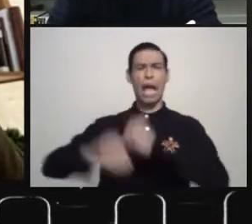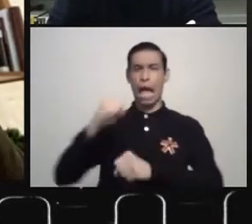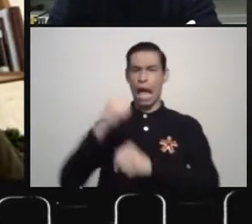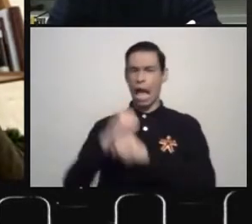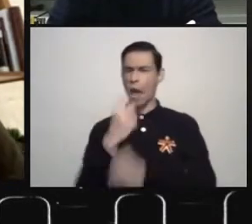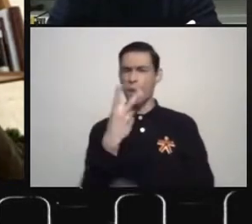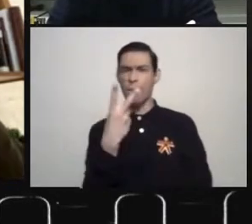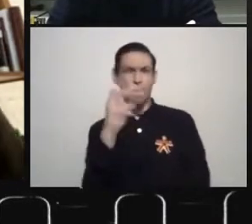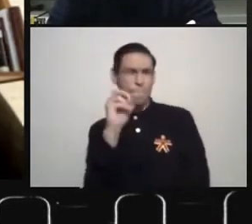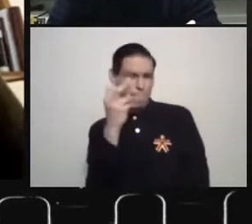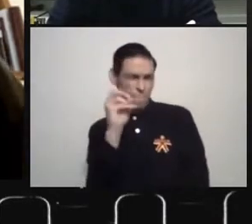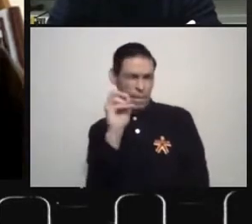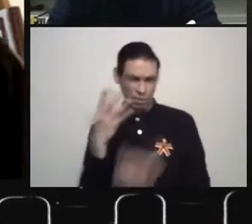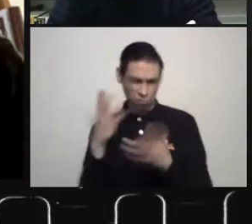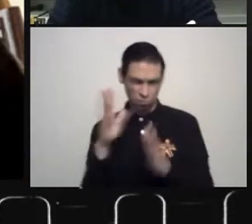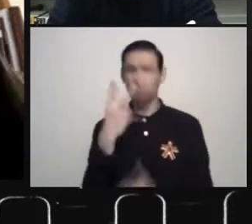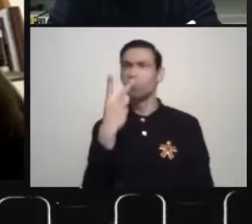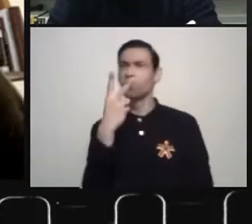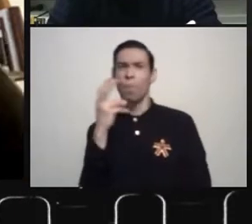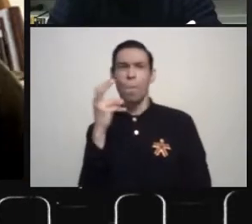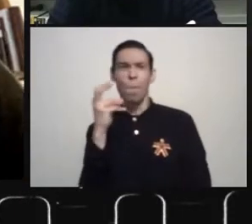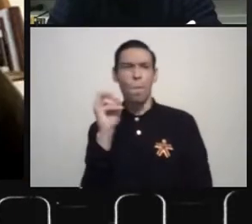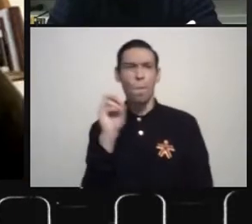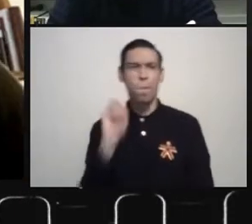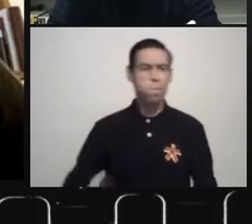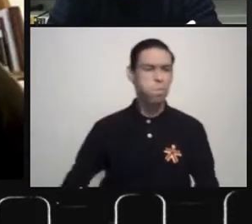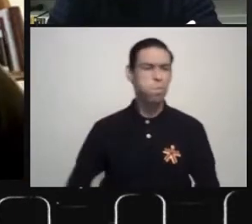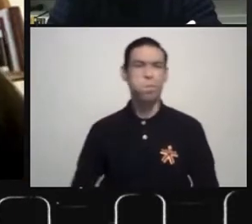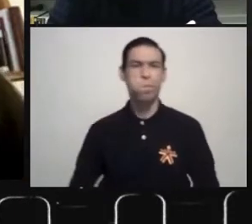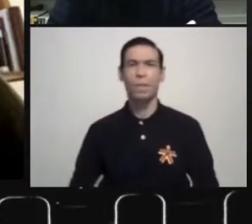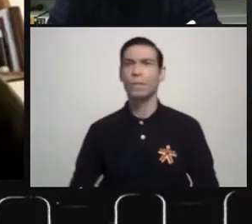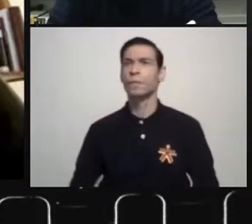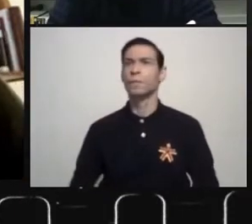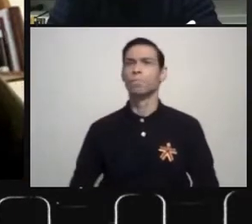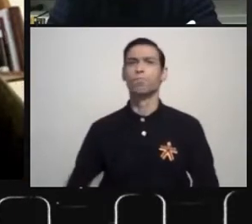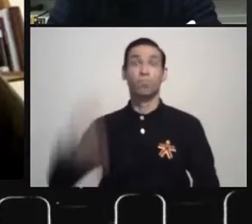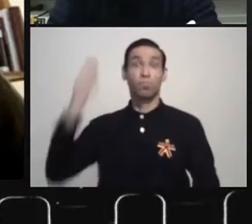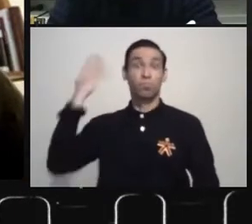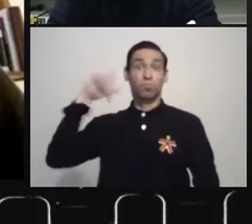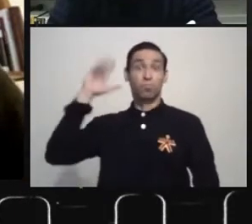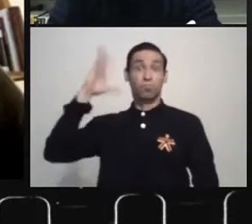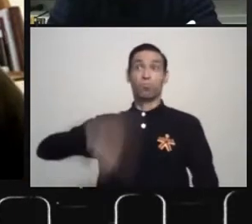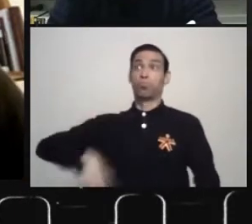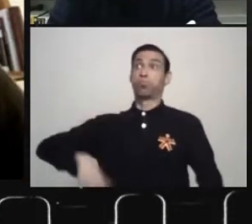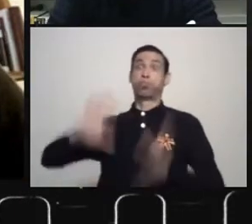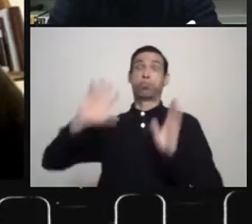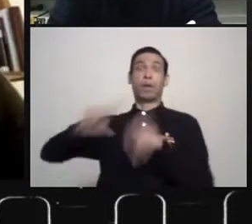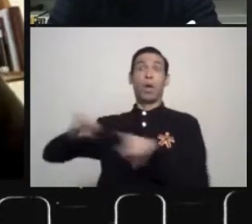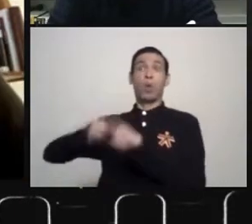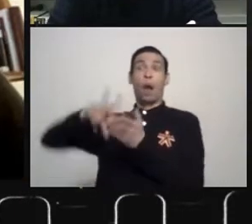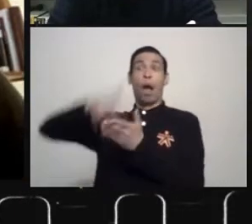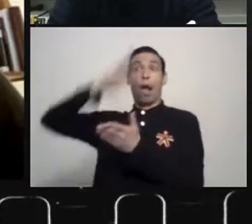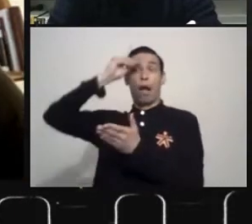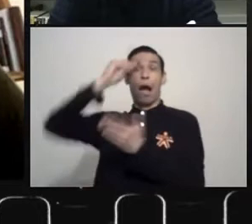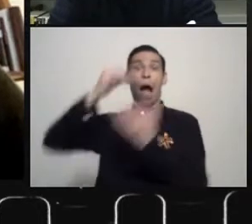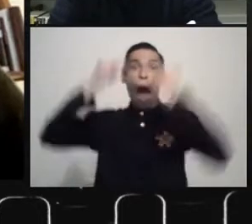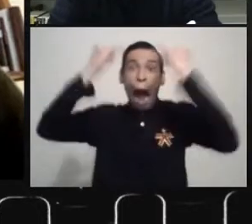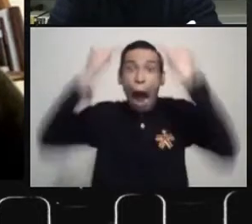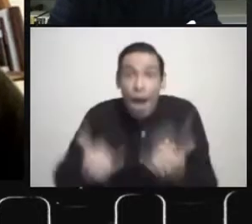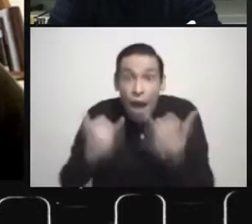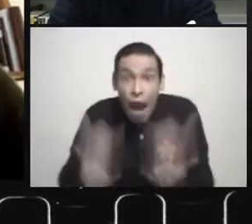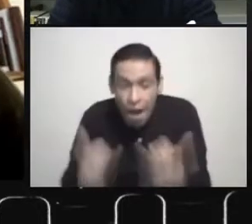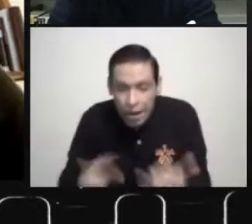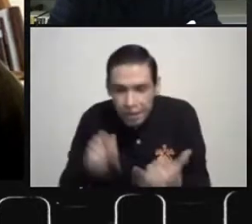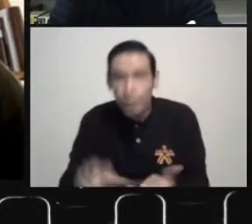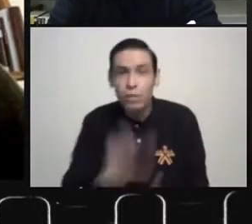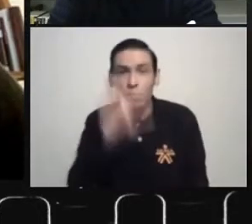ni una décima parte de la información que alguien hoy a los 20 años tiene. Entonces tú ya te topas con alguien de 23